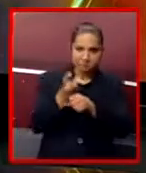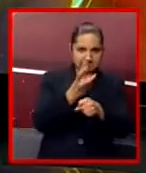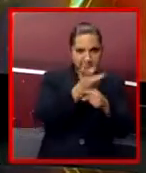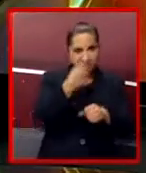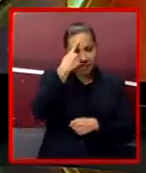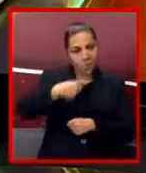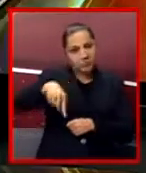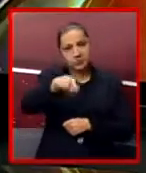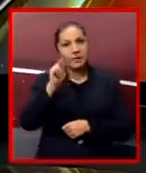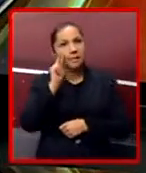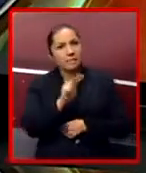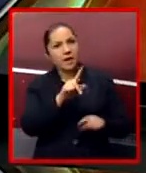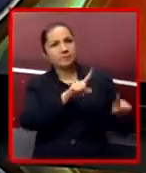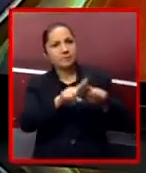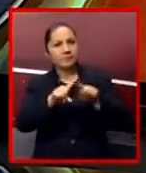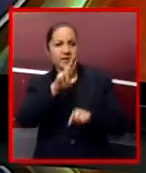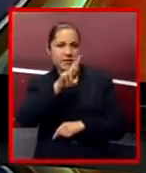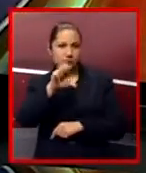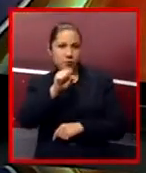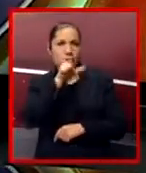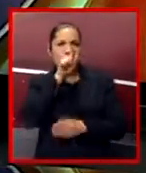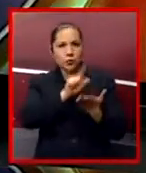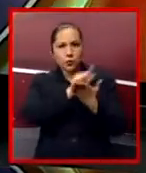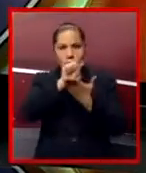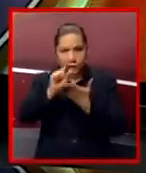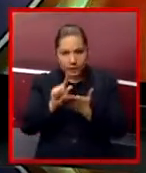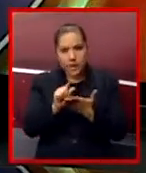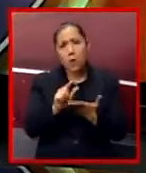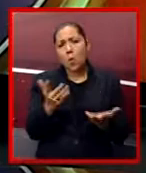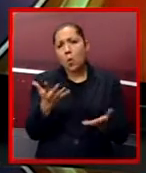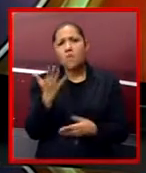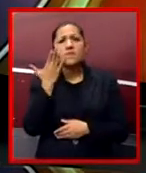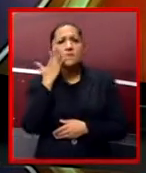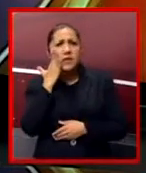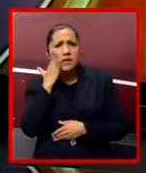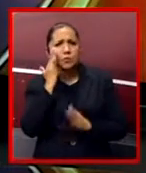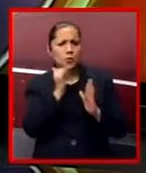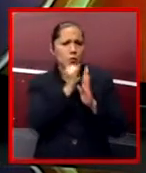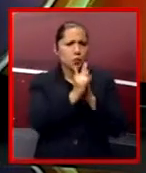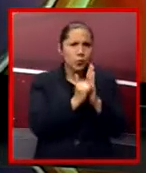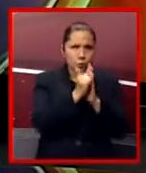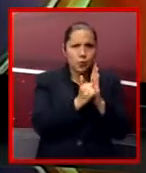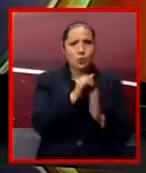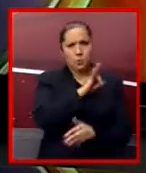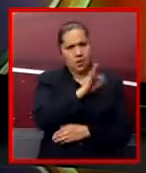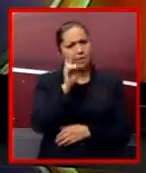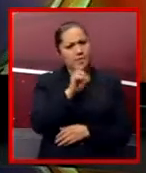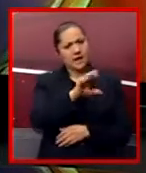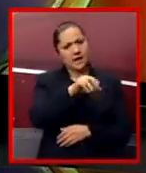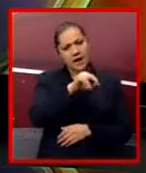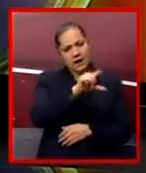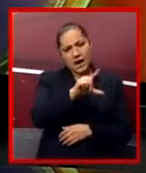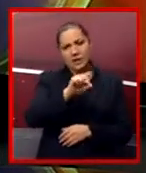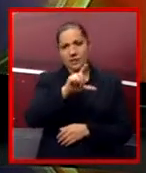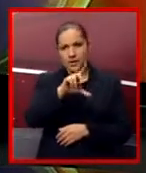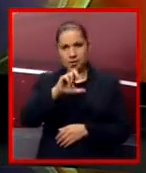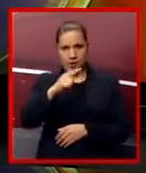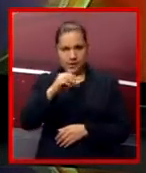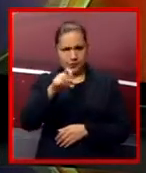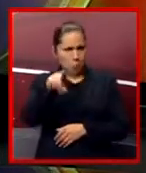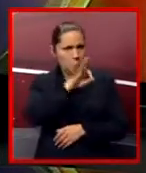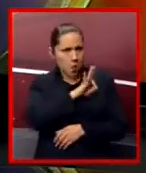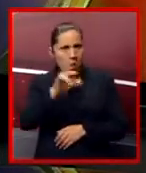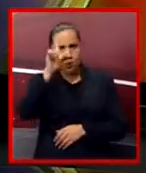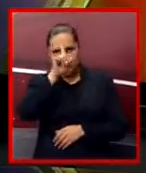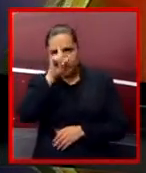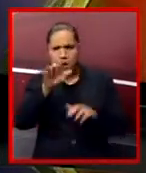diferentes redes sociales, por Twitter @NoticiaCongreso, o si lo prefiere por Facebook y YouTube, Canal del Congreso. Déjenos sus sugerencias y comentarios. Además